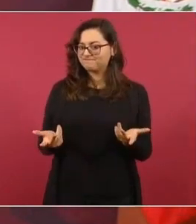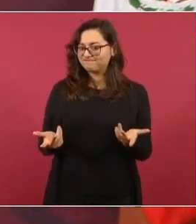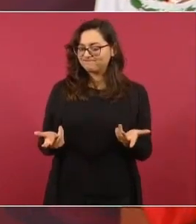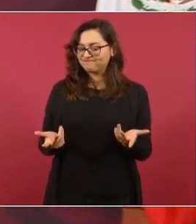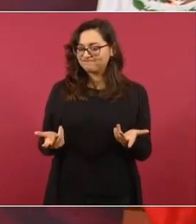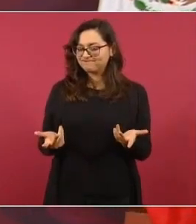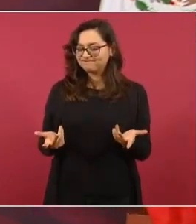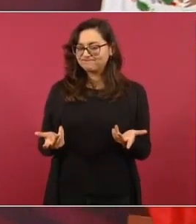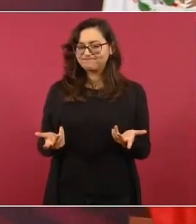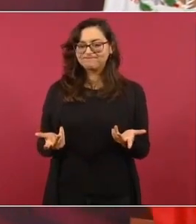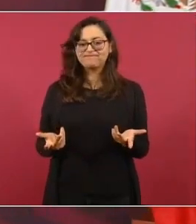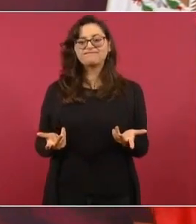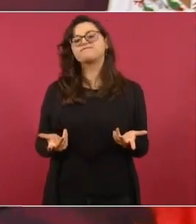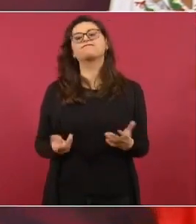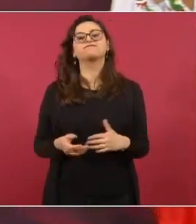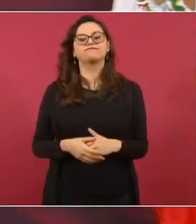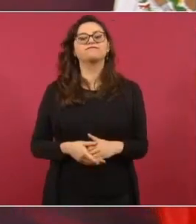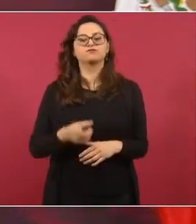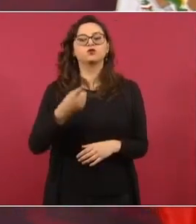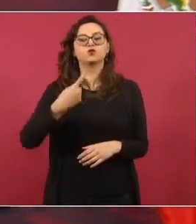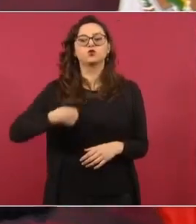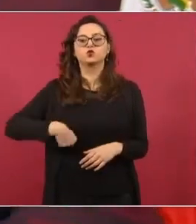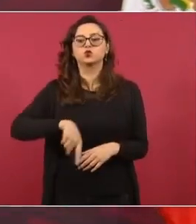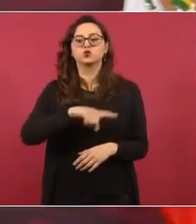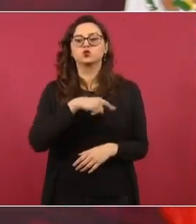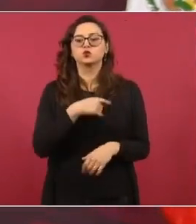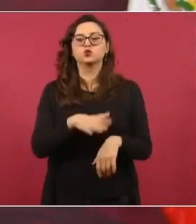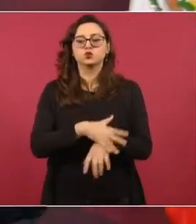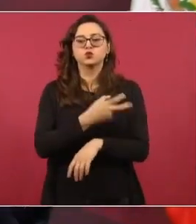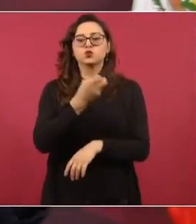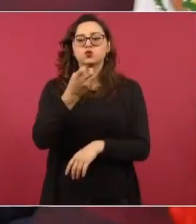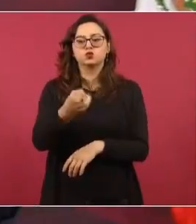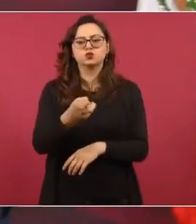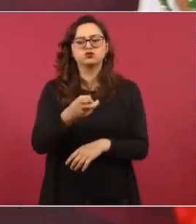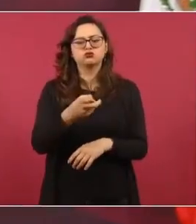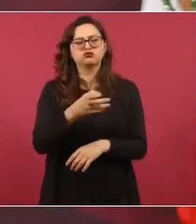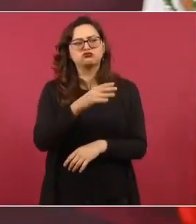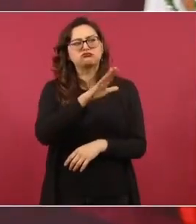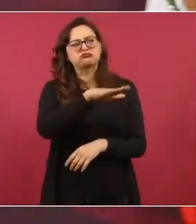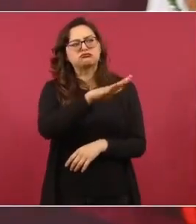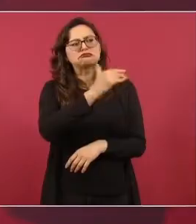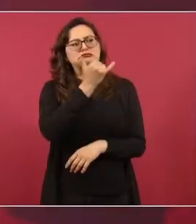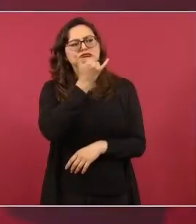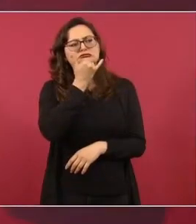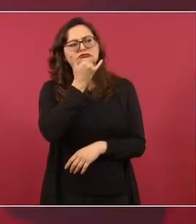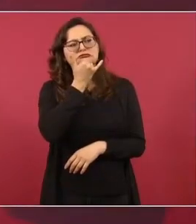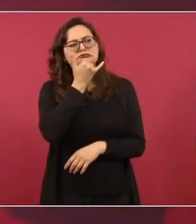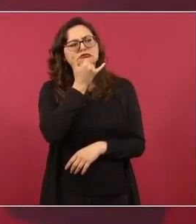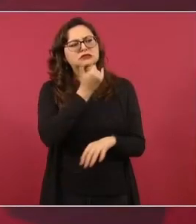por eso estamos planteando, a ver, ¿qué hacen ustedes?